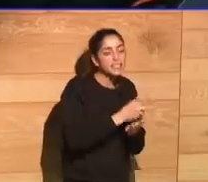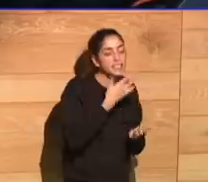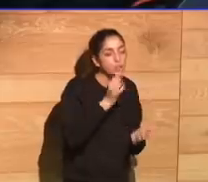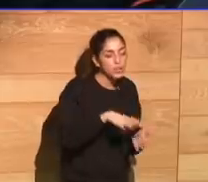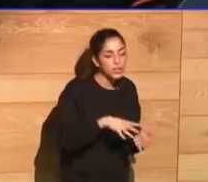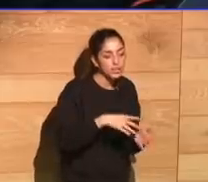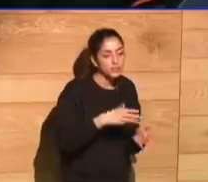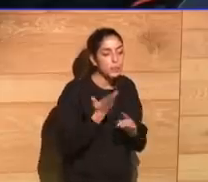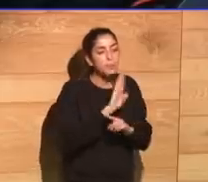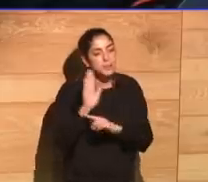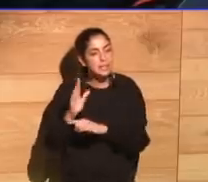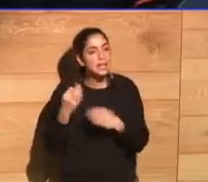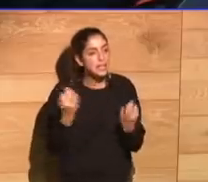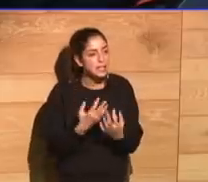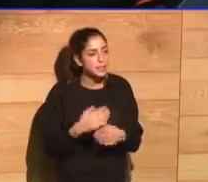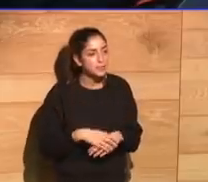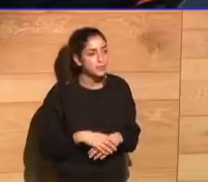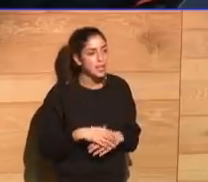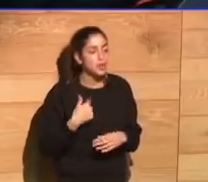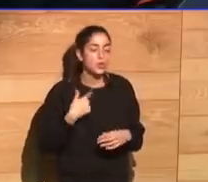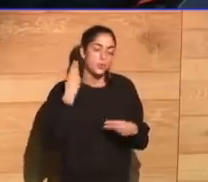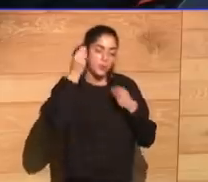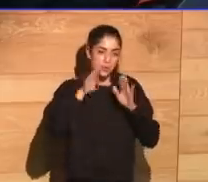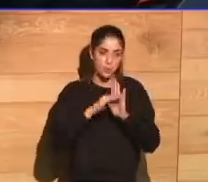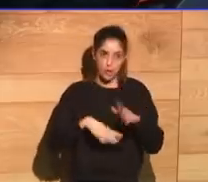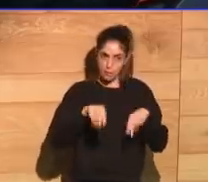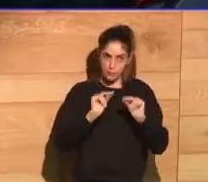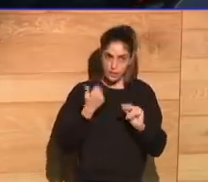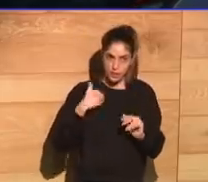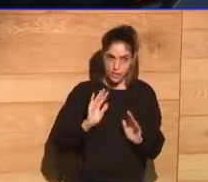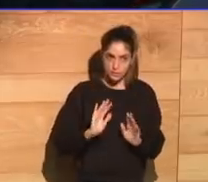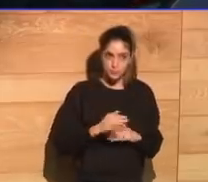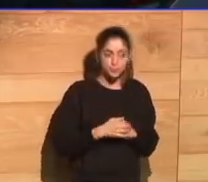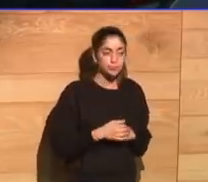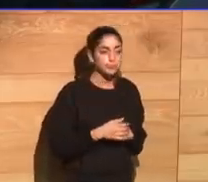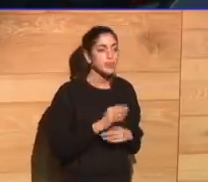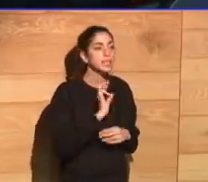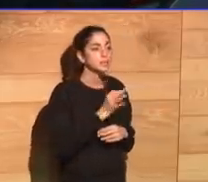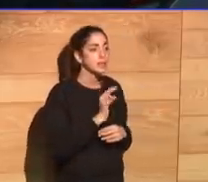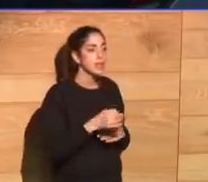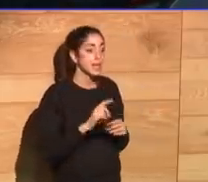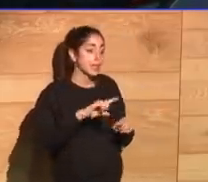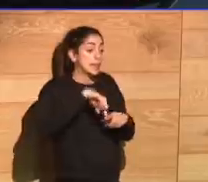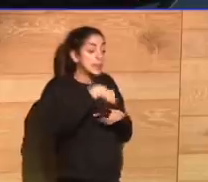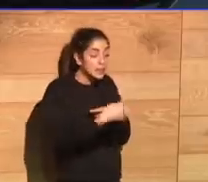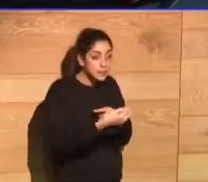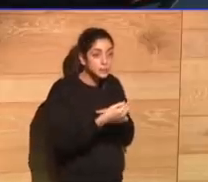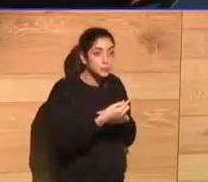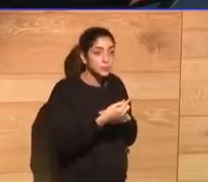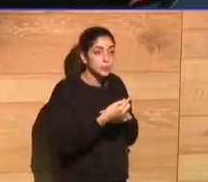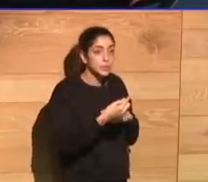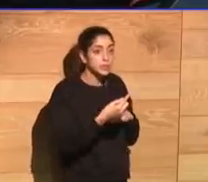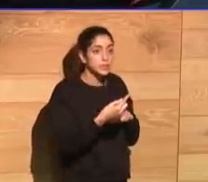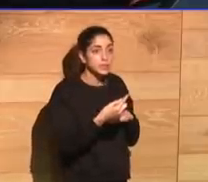Bueno, pues yo creo, claro, que con esto terminamos el programa, ¿no? No, pero es un poco lo que dice Rodrigo, que es verdad que luego él consigue,